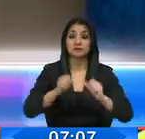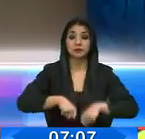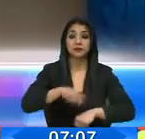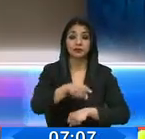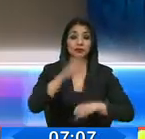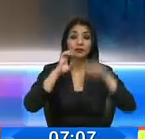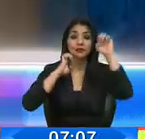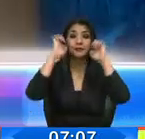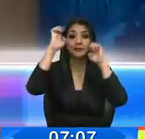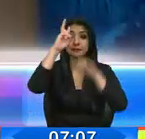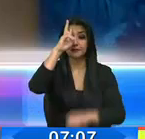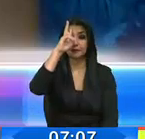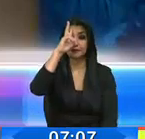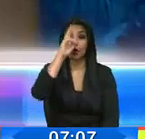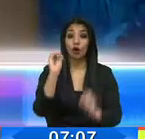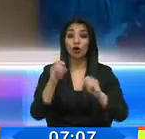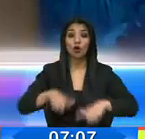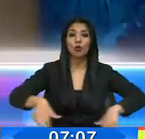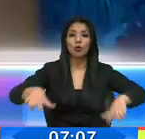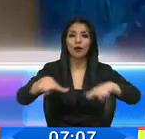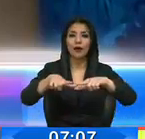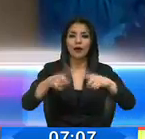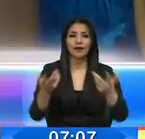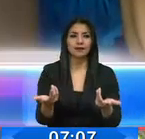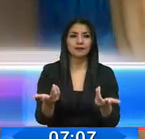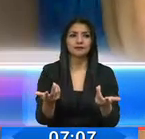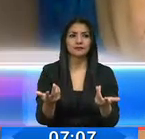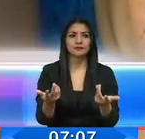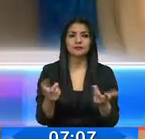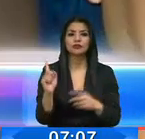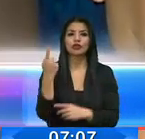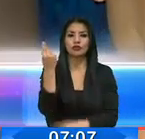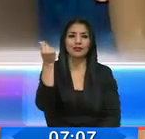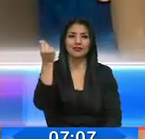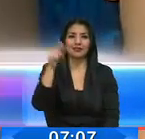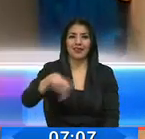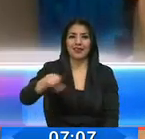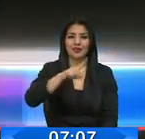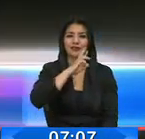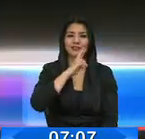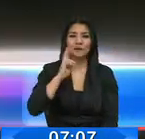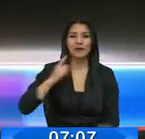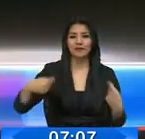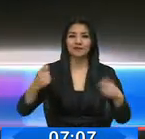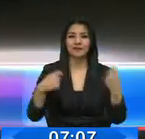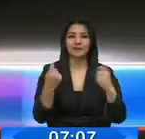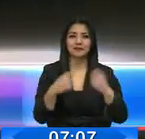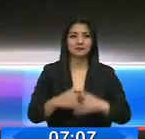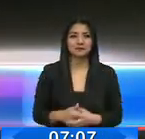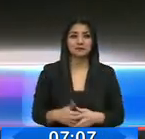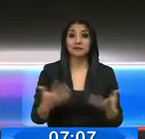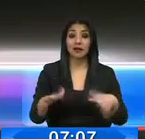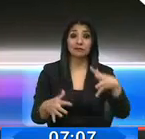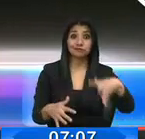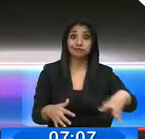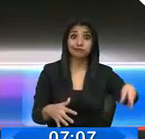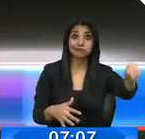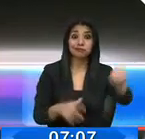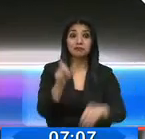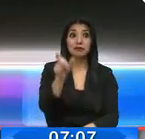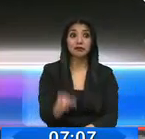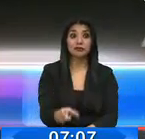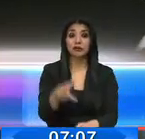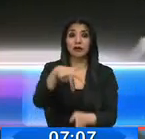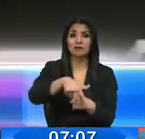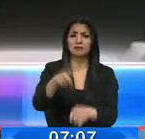de valor y lugares donde se maneja únicamente efectivo. Cuando salían del sitio, uno de los sospechosos